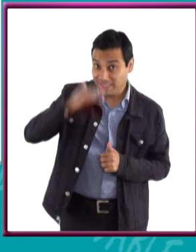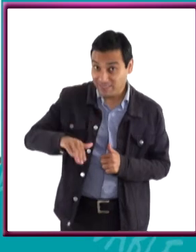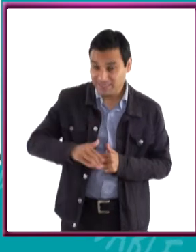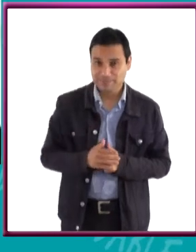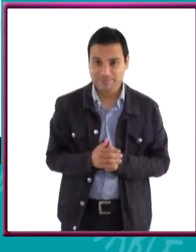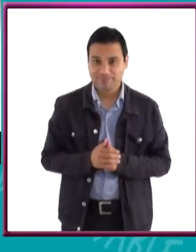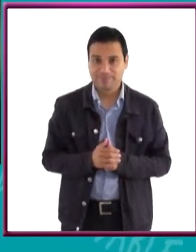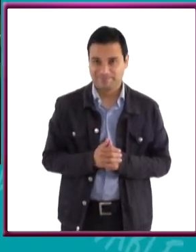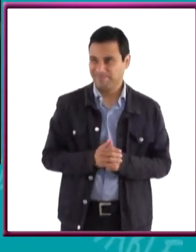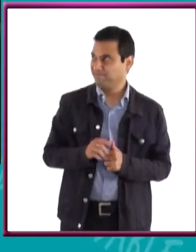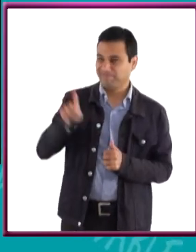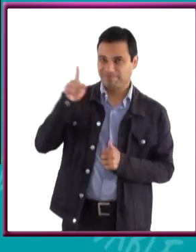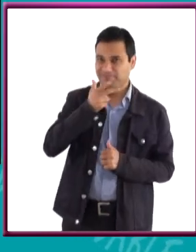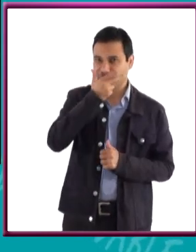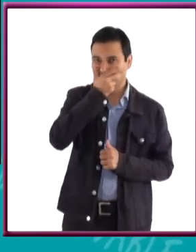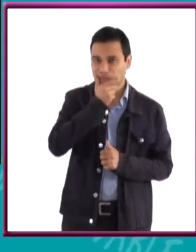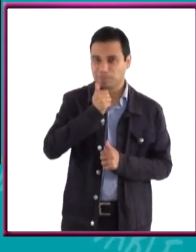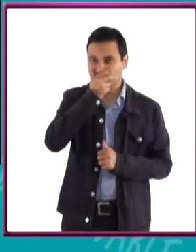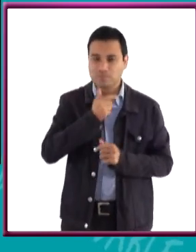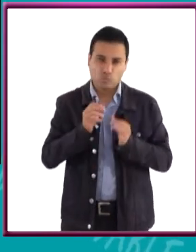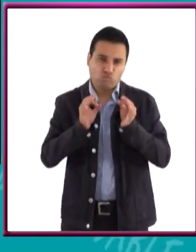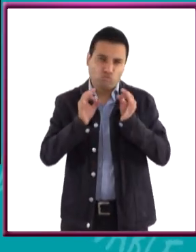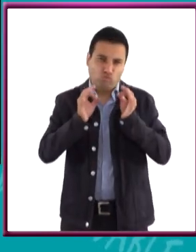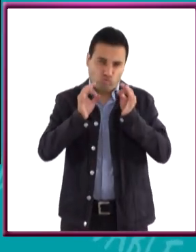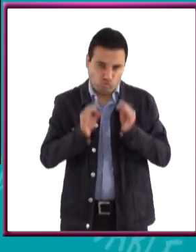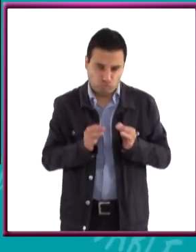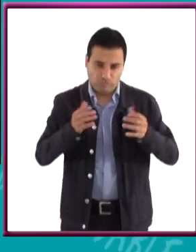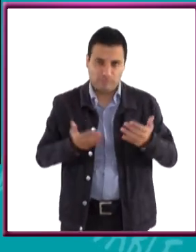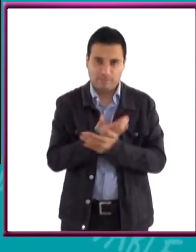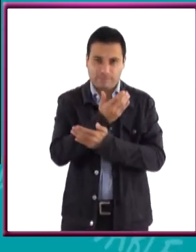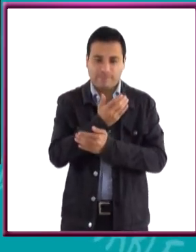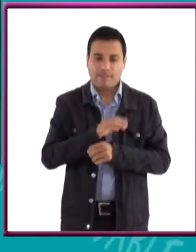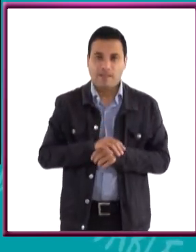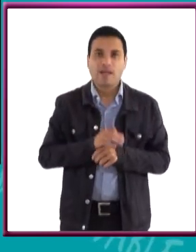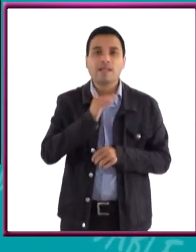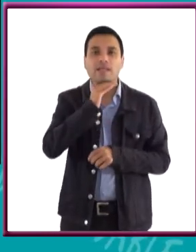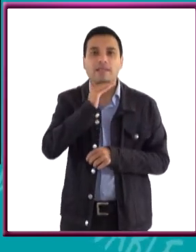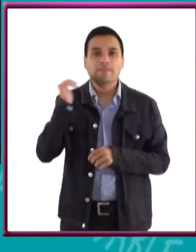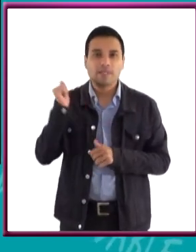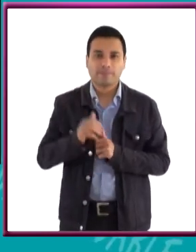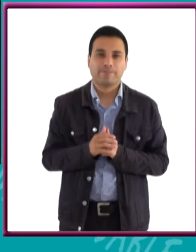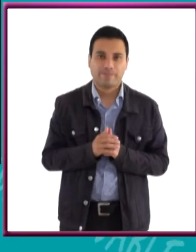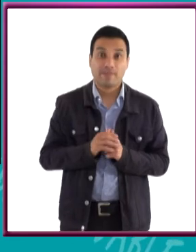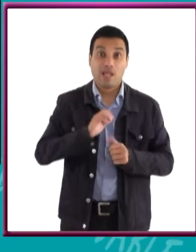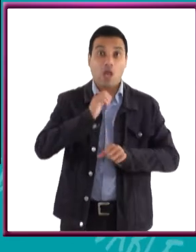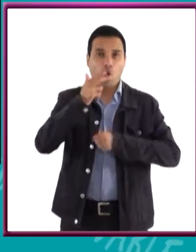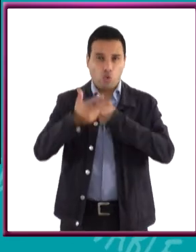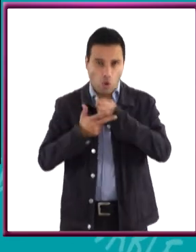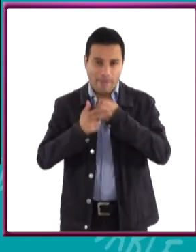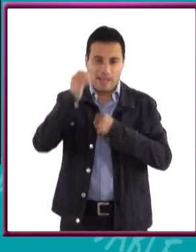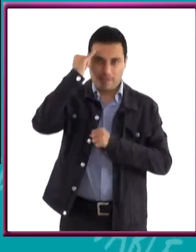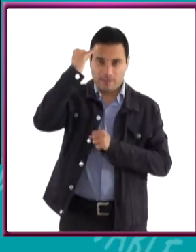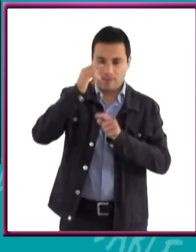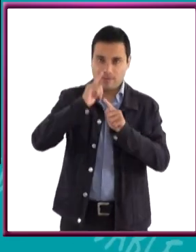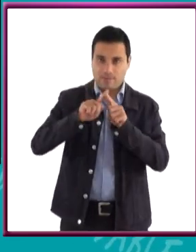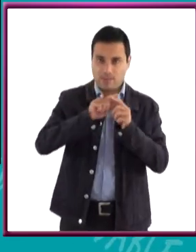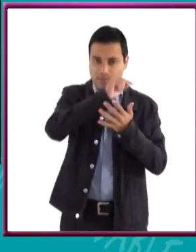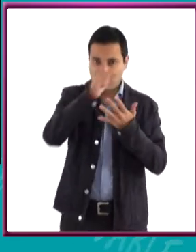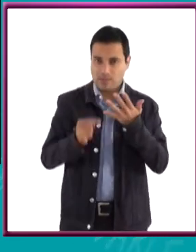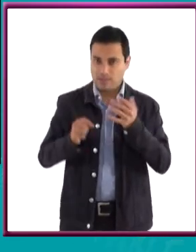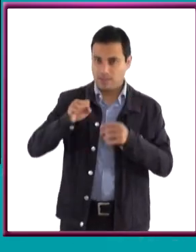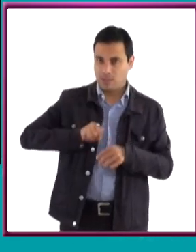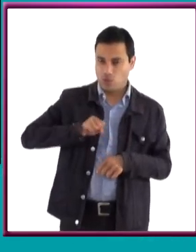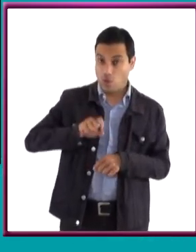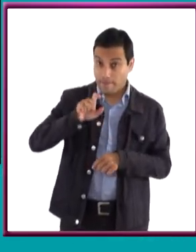¿Sabías que Juan Guzmán, al ser de origen alemán, tuvo influencia de las corrientes artísticas europeas del siglo